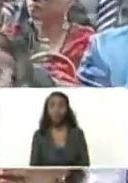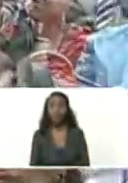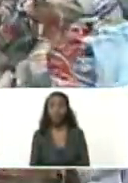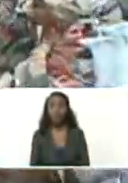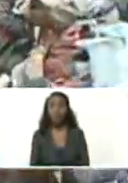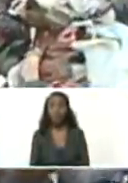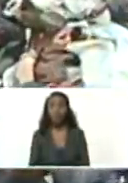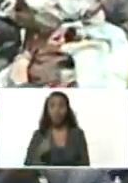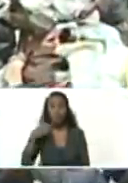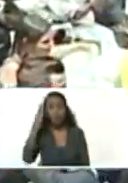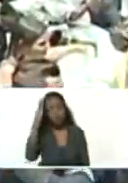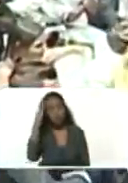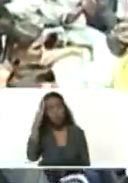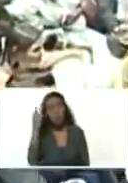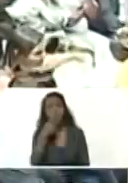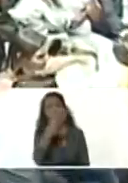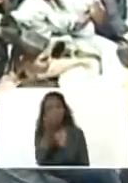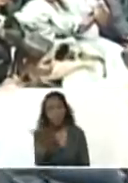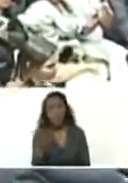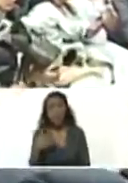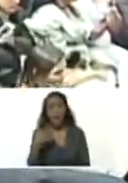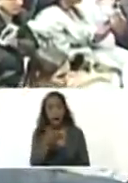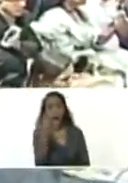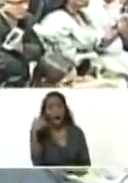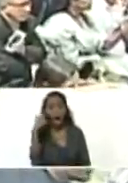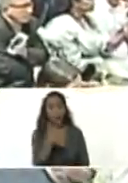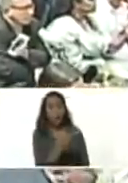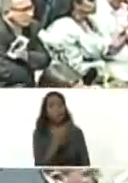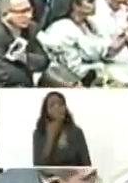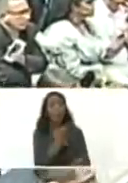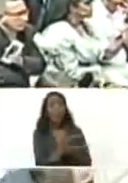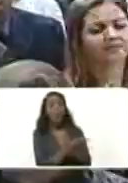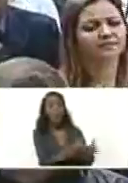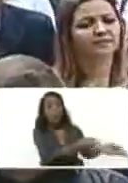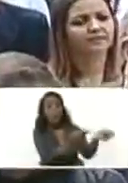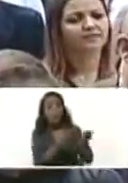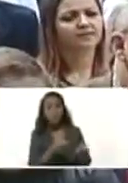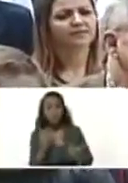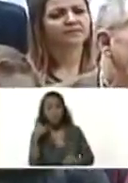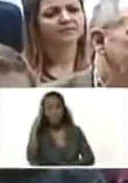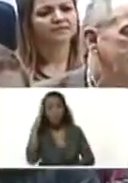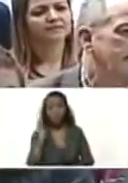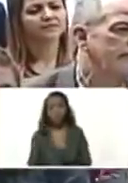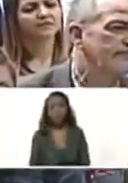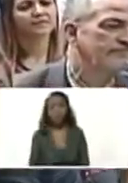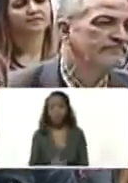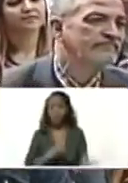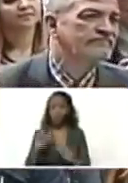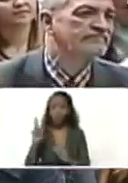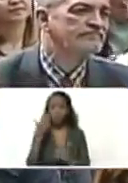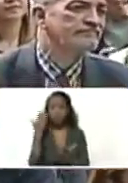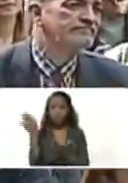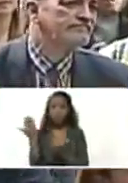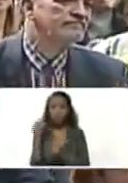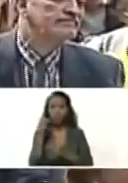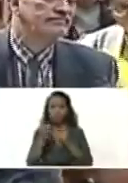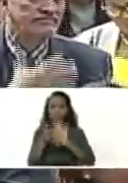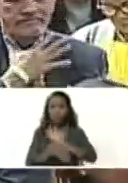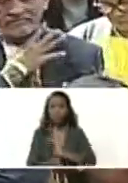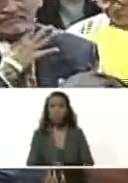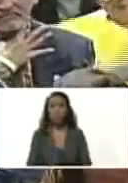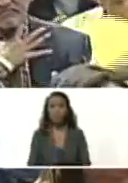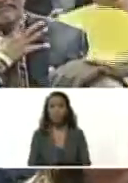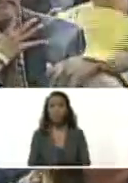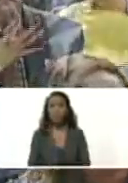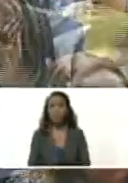Sé que ustedes traen algunas propuestas. ¿Estamos listos? Sí. Adelante, Moisés, por favor. Bueno,